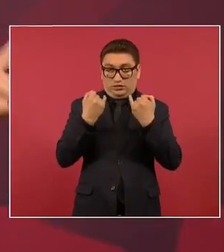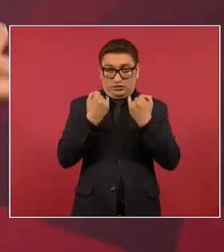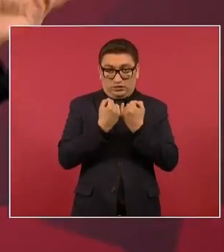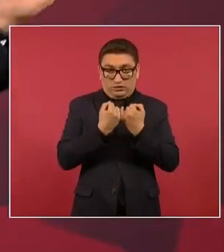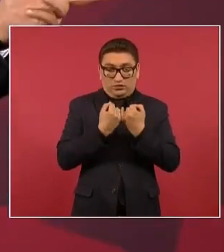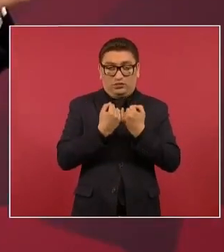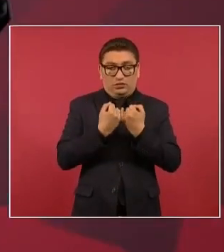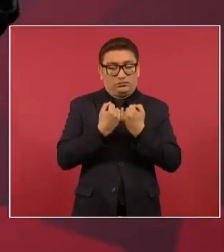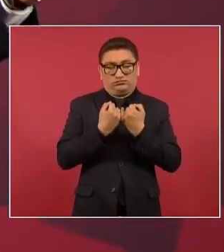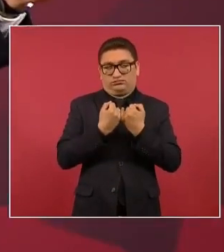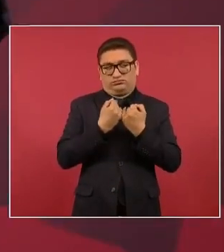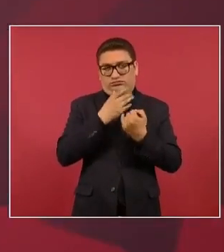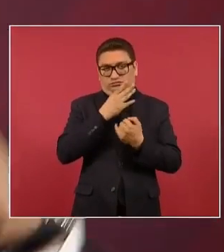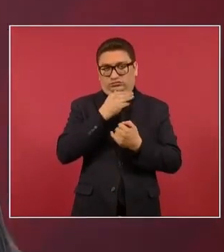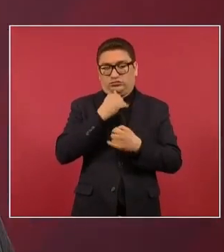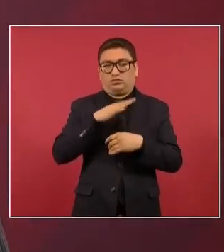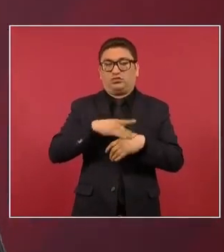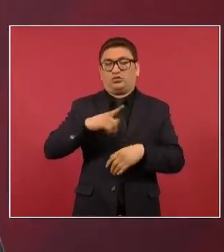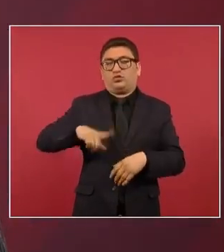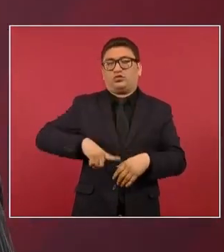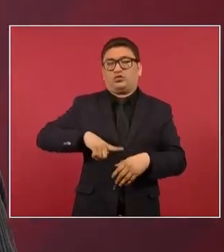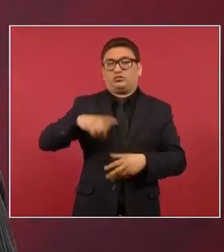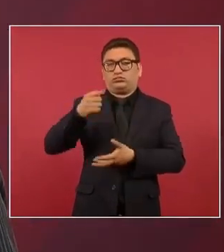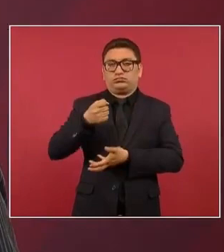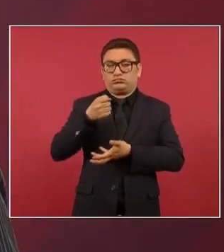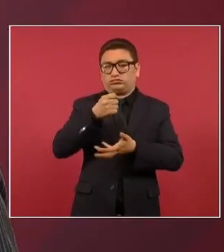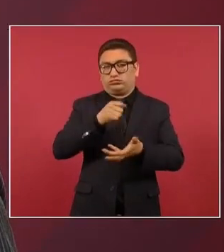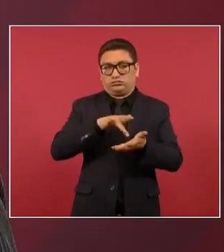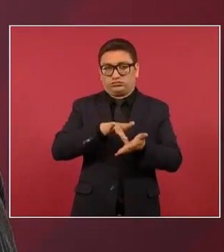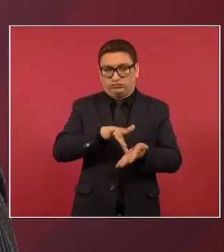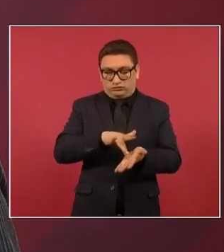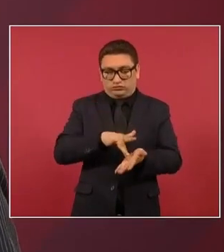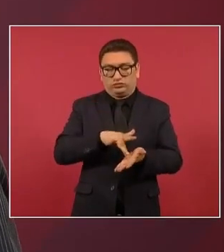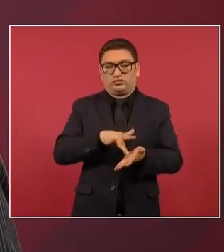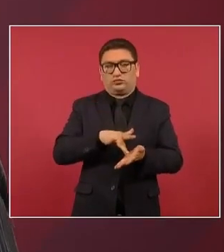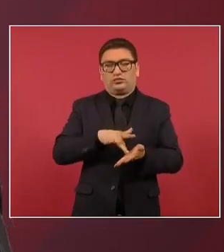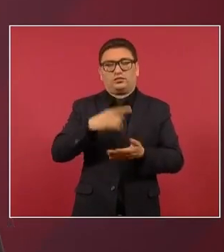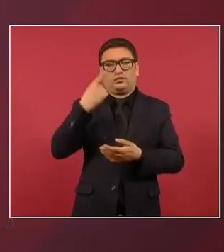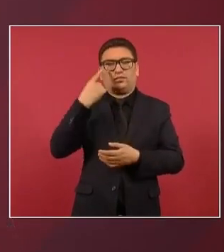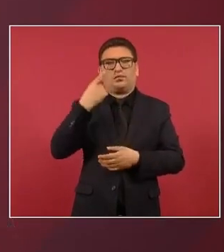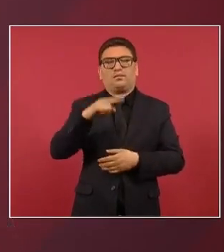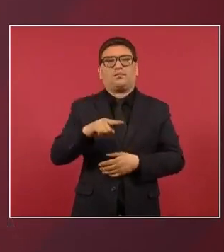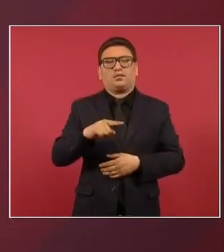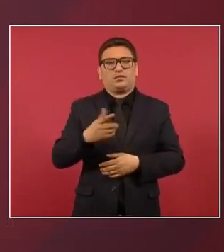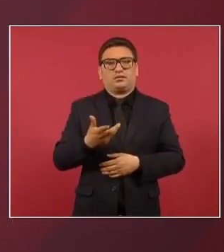están ya ofreciendo en Estados Unidos para